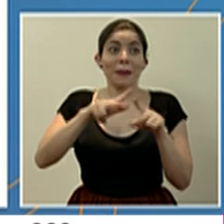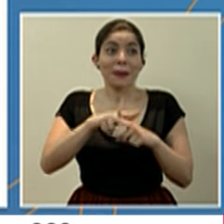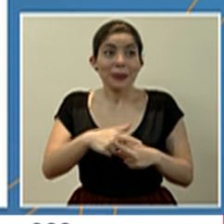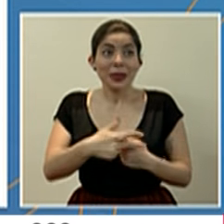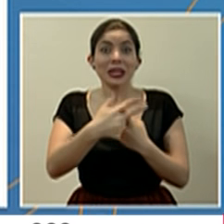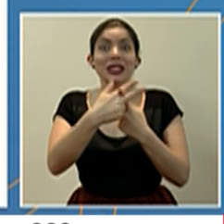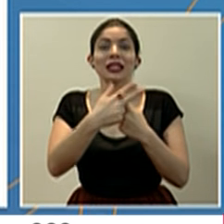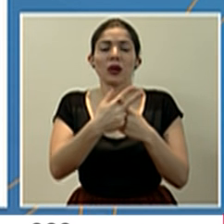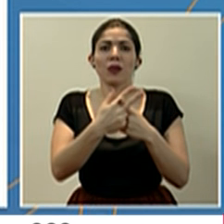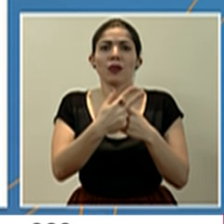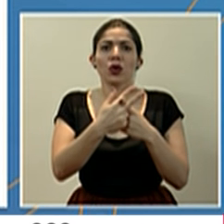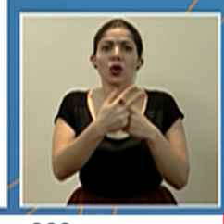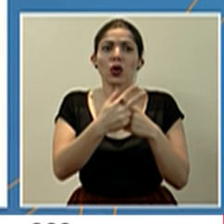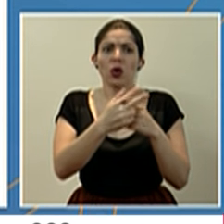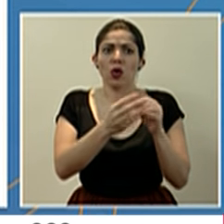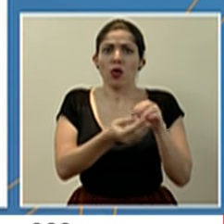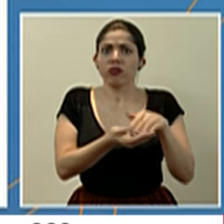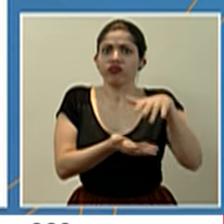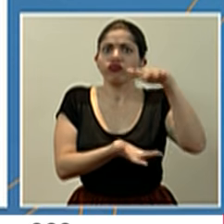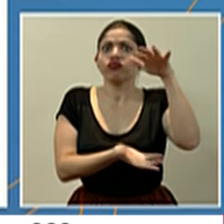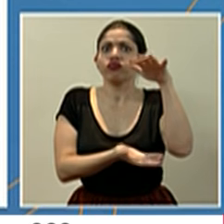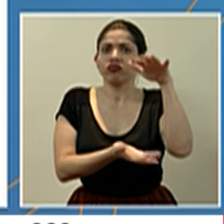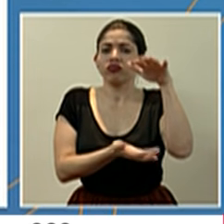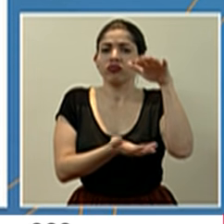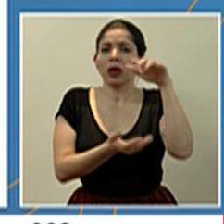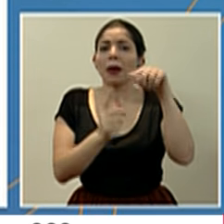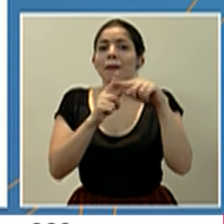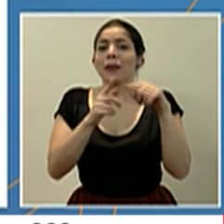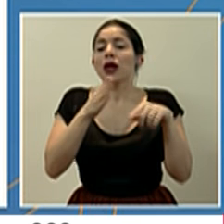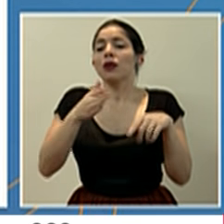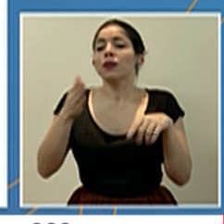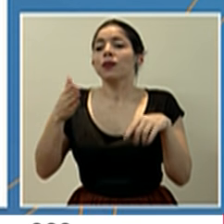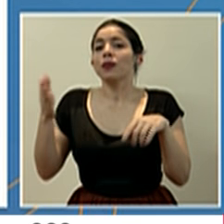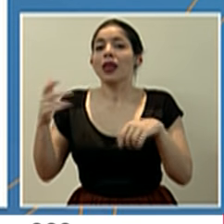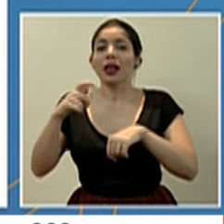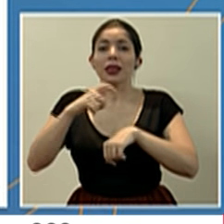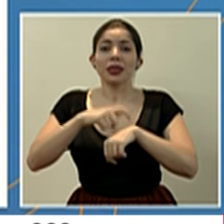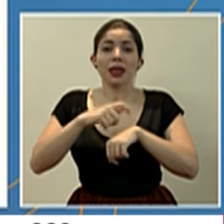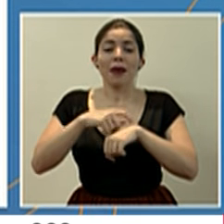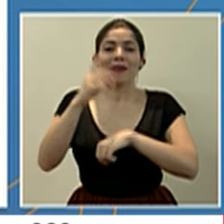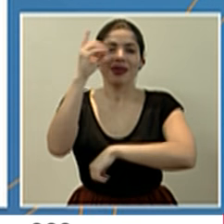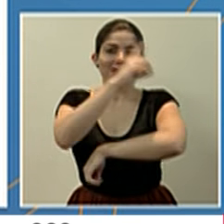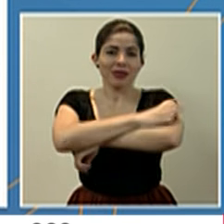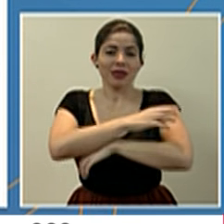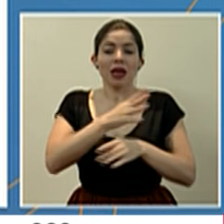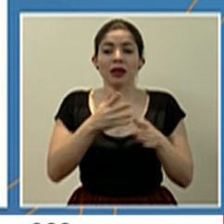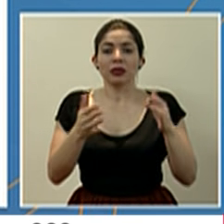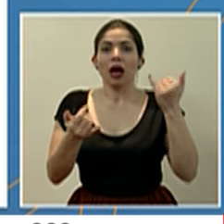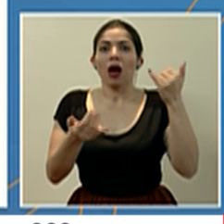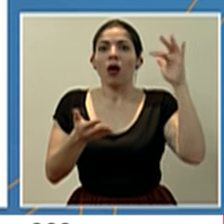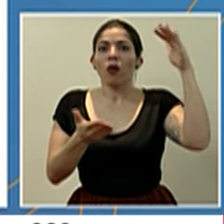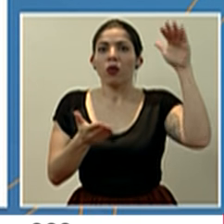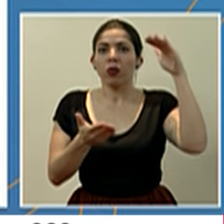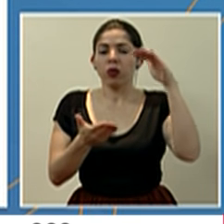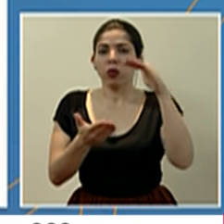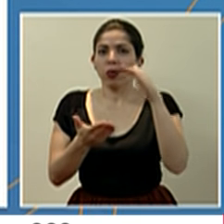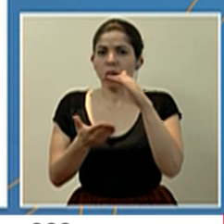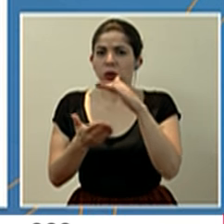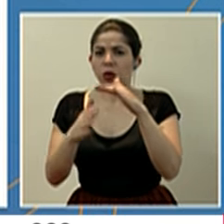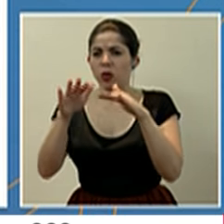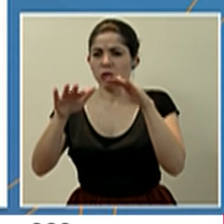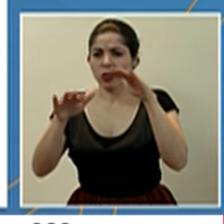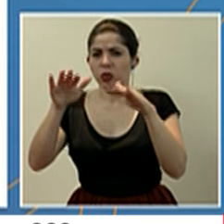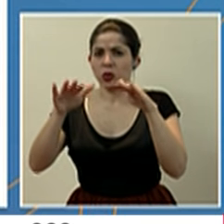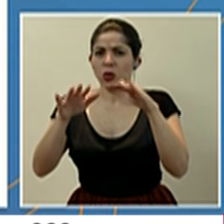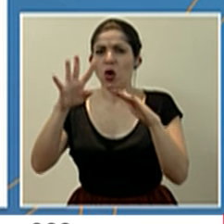tuvimos un número considerable, sin embargo, conforme han ido pasando los días, el ingreso mantiene un promedio